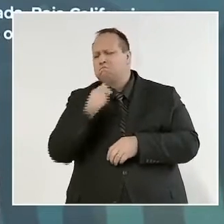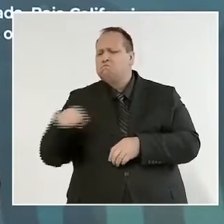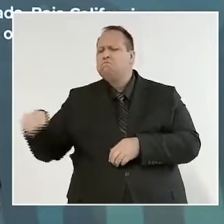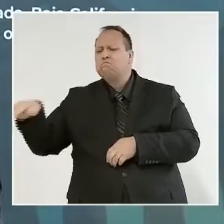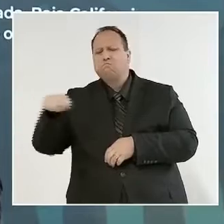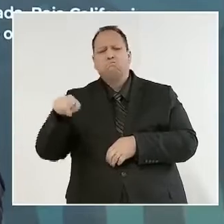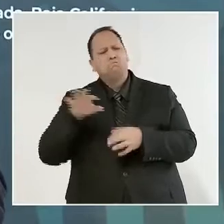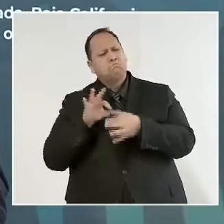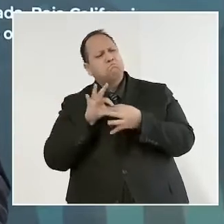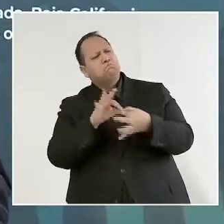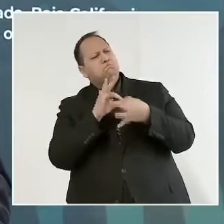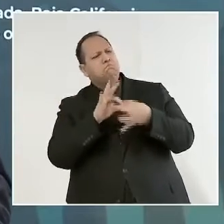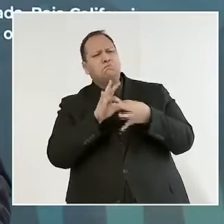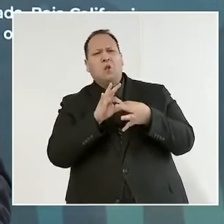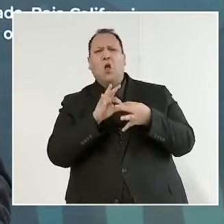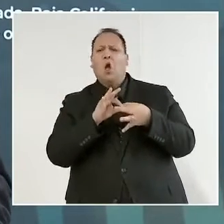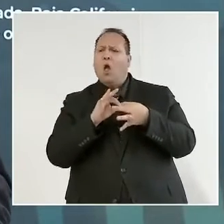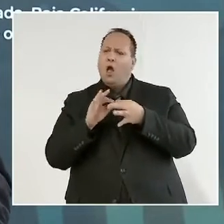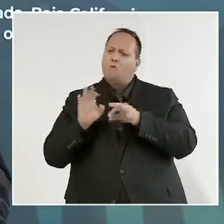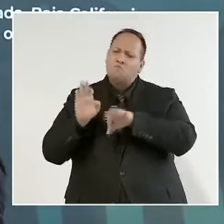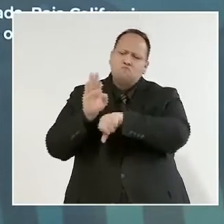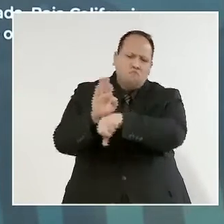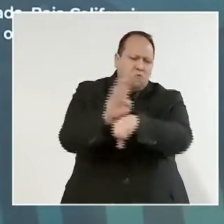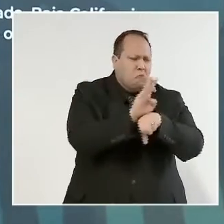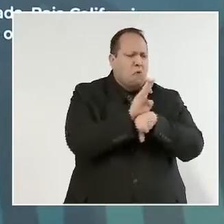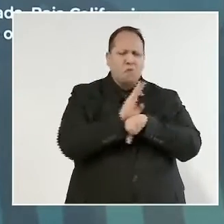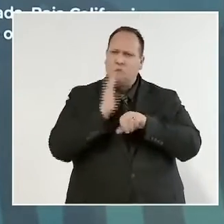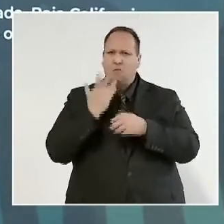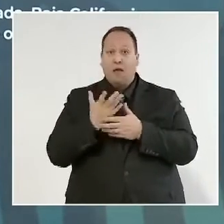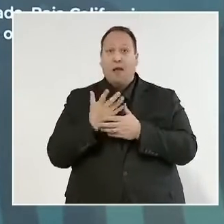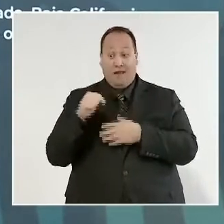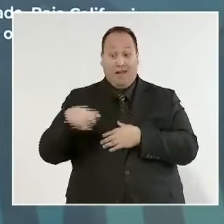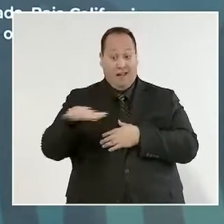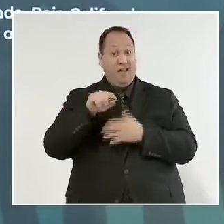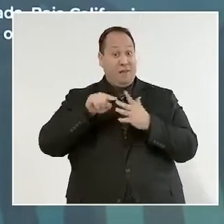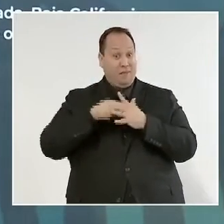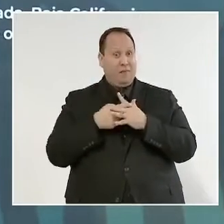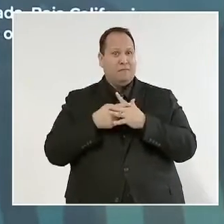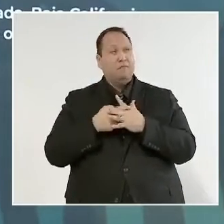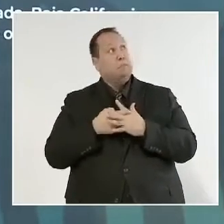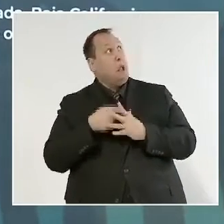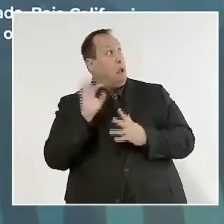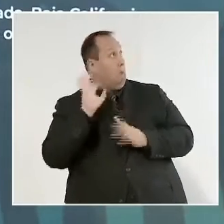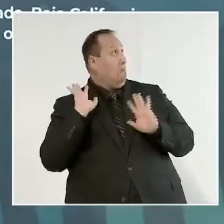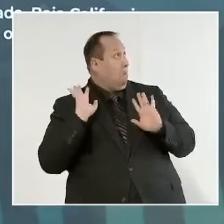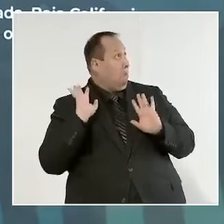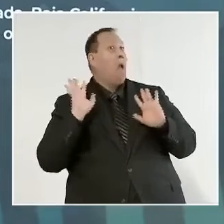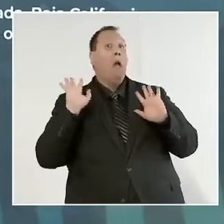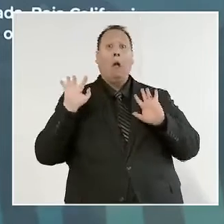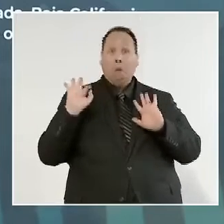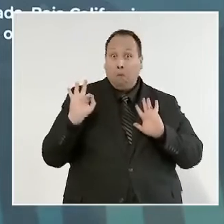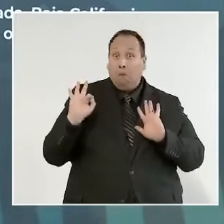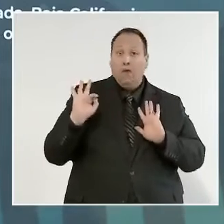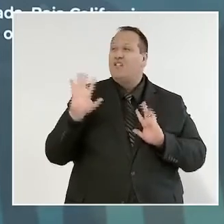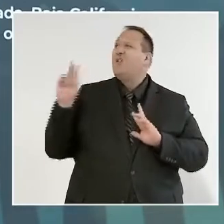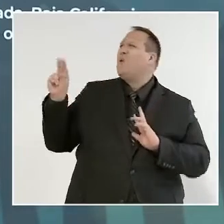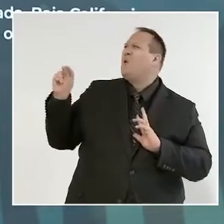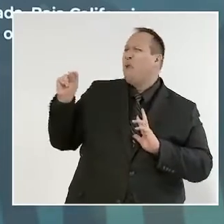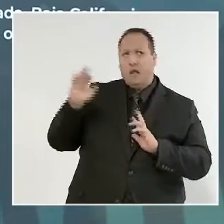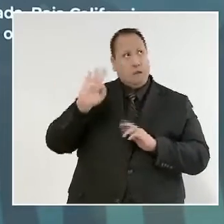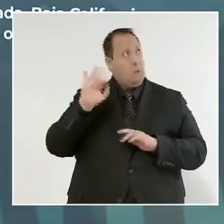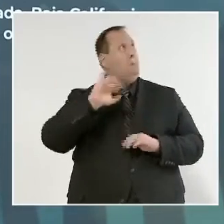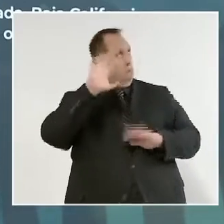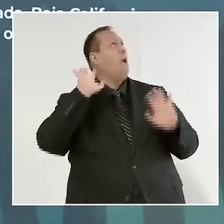siempre ha estado unido por el bien común. Aquí es donde se originó el qué tal si sí, que le platicaba yo temprano hoy en San